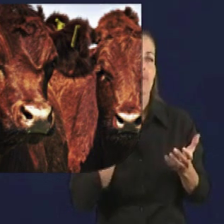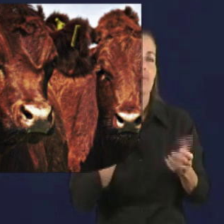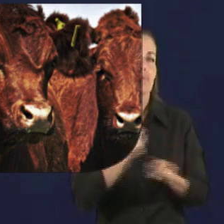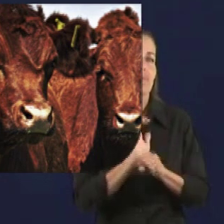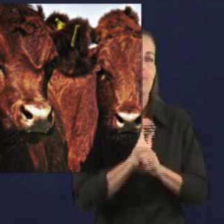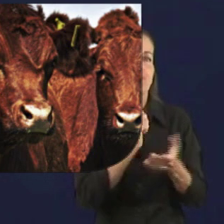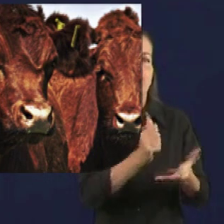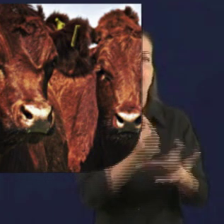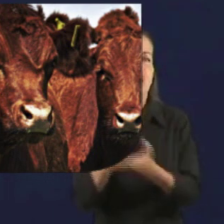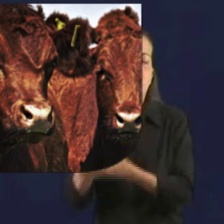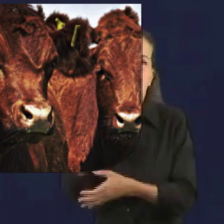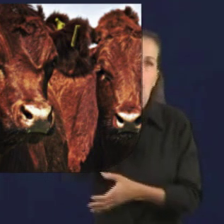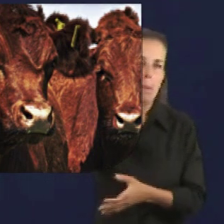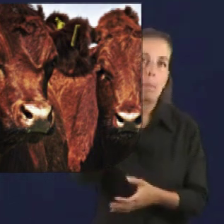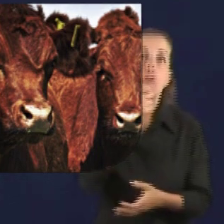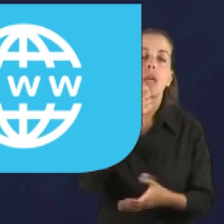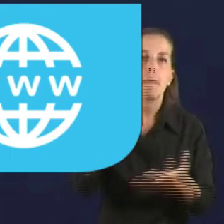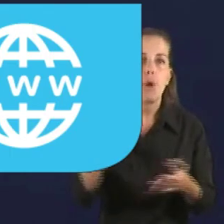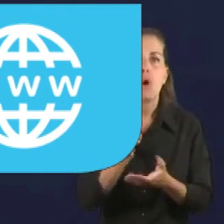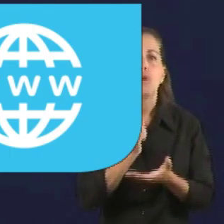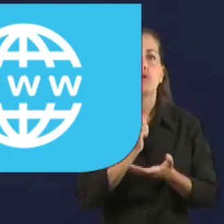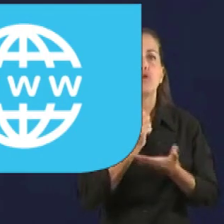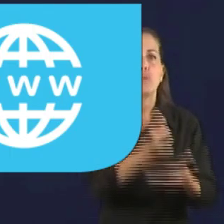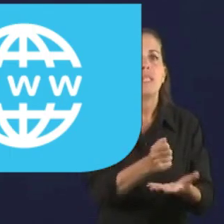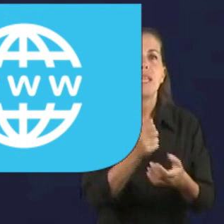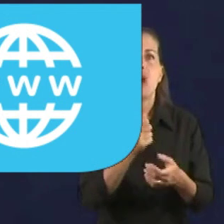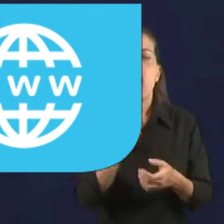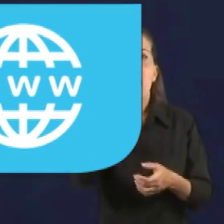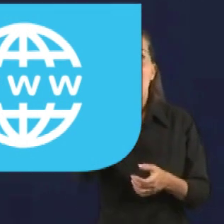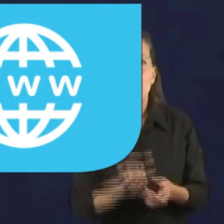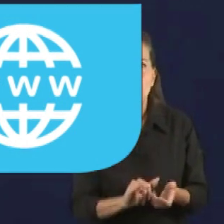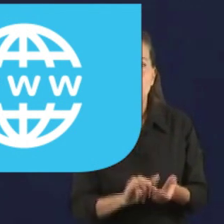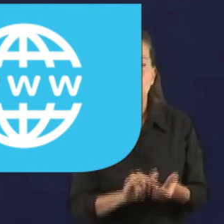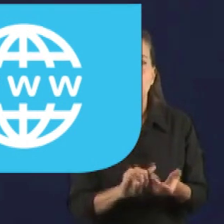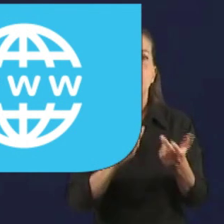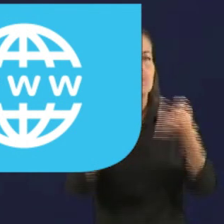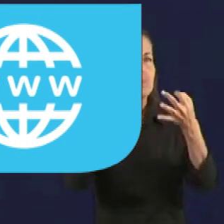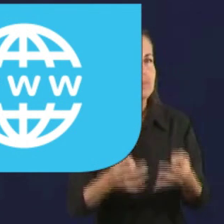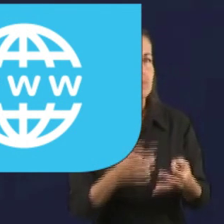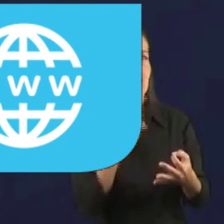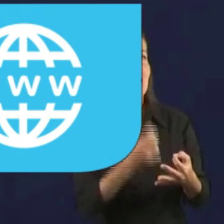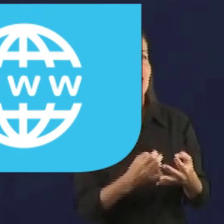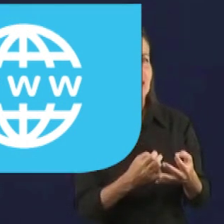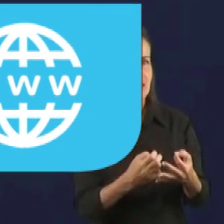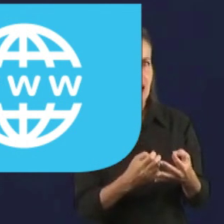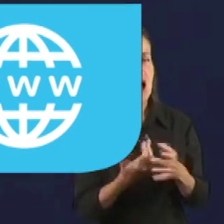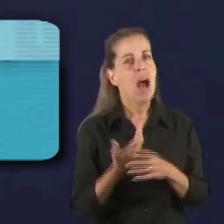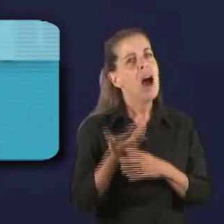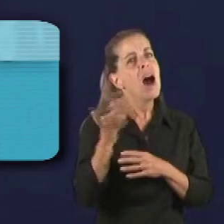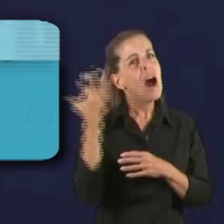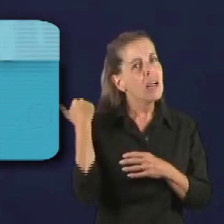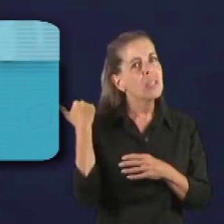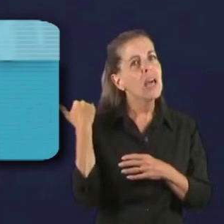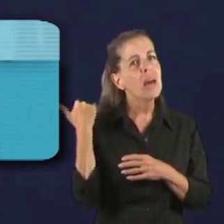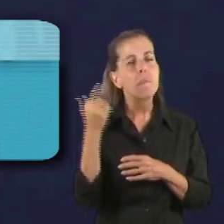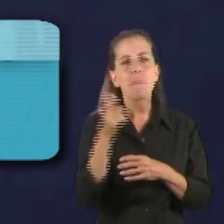da en los subsidios a la energía, puntualmente en la electricidad. Ayer hubo algún, no